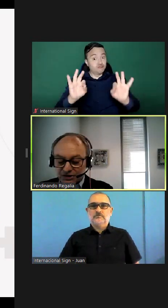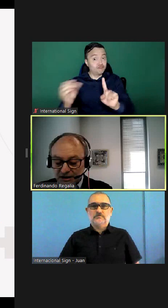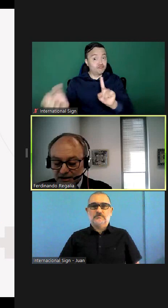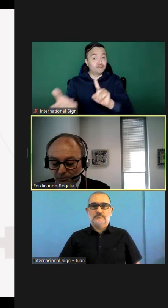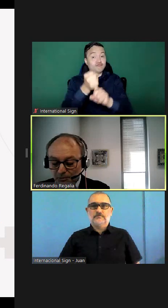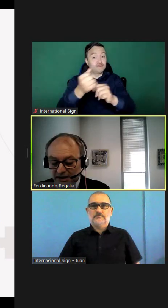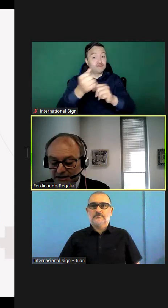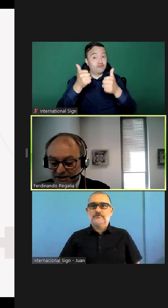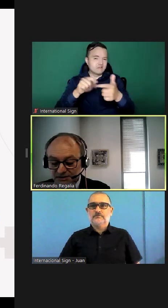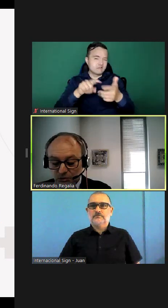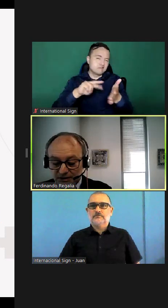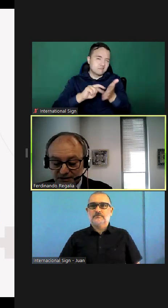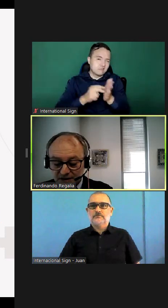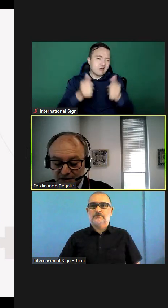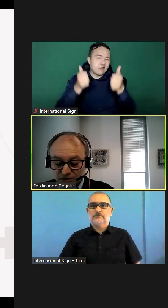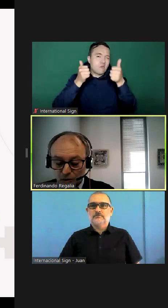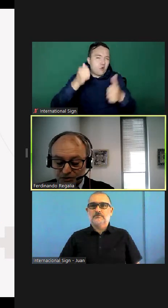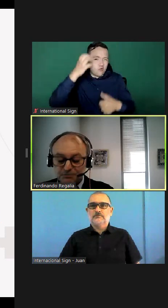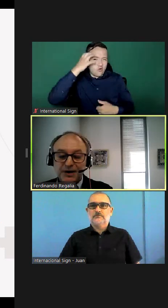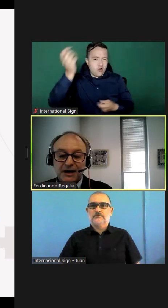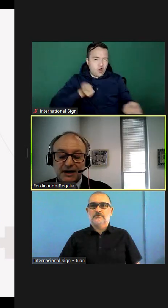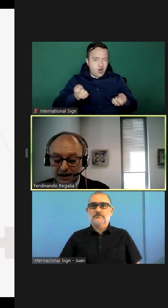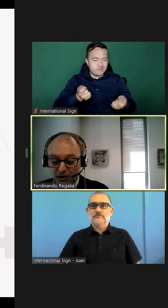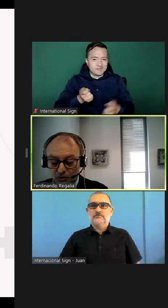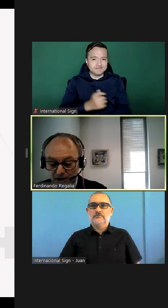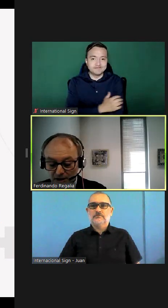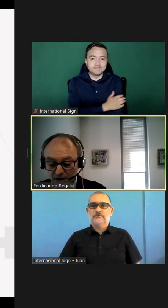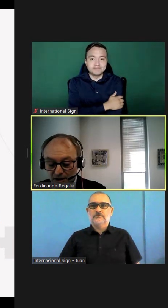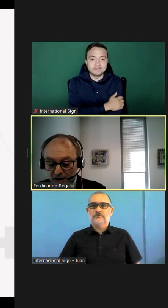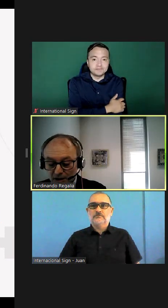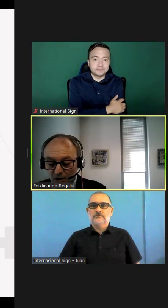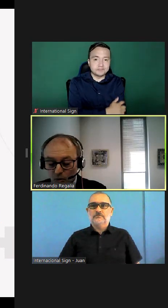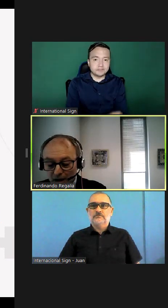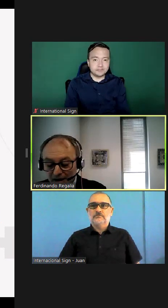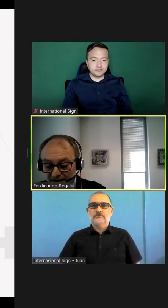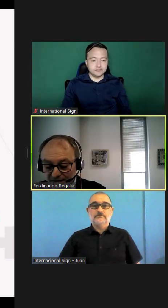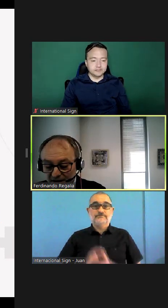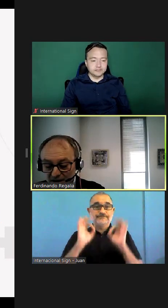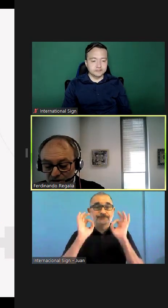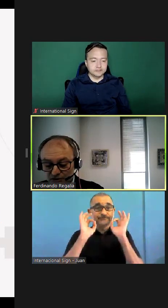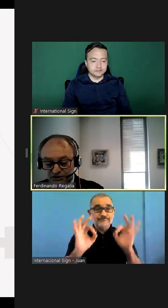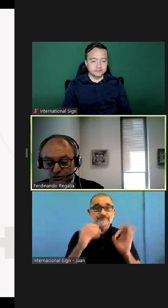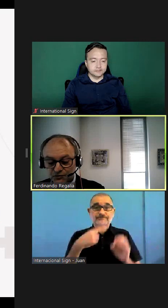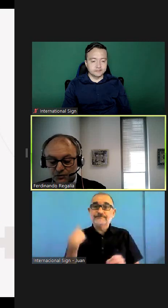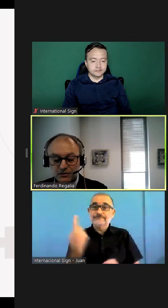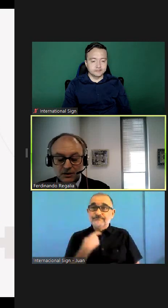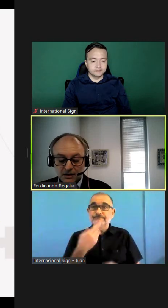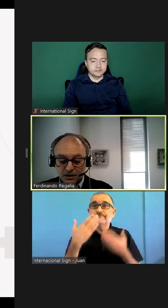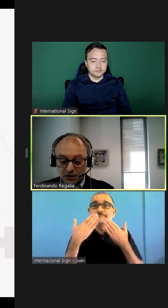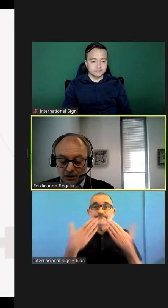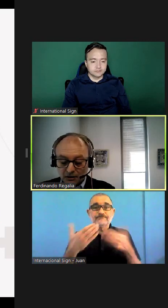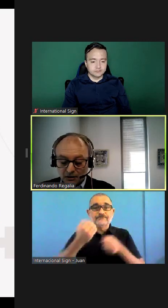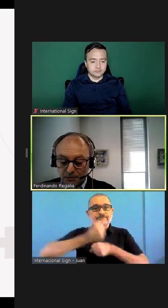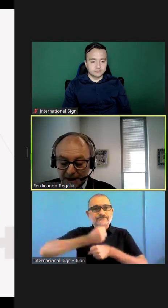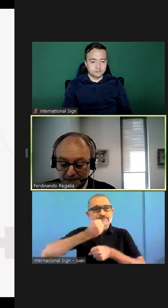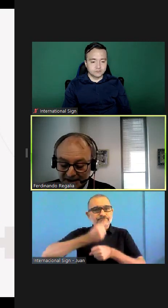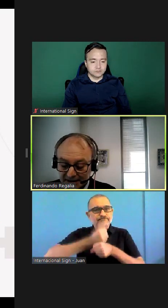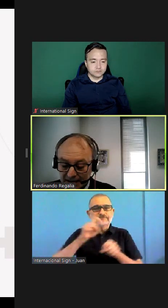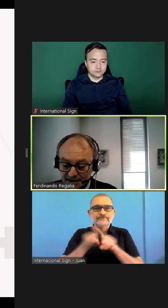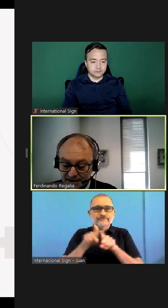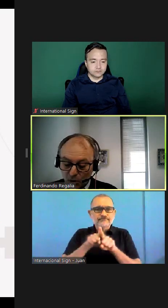gobernanza. También hemos visto los compartimentos entre las enfermedades que fallan. ¿Y por qué es útil